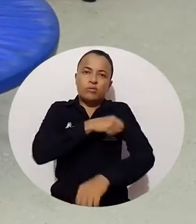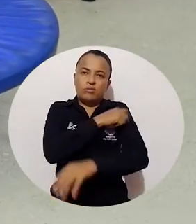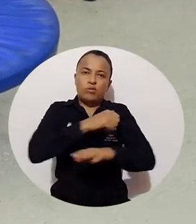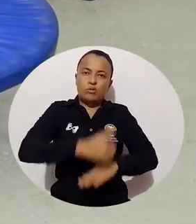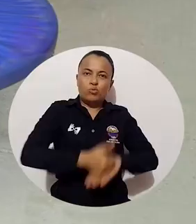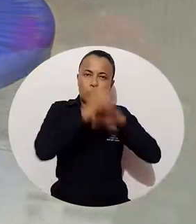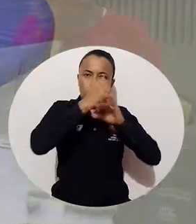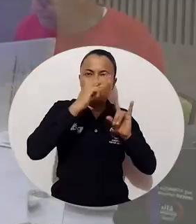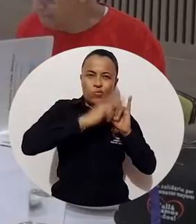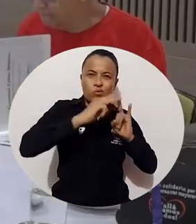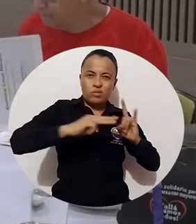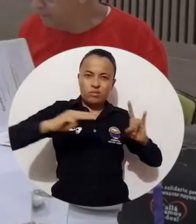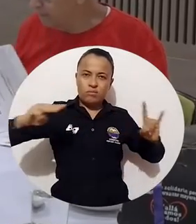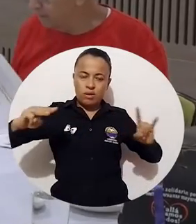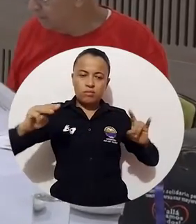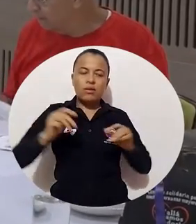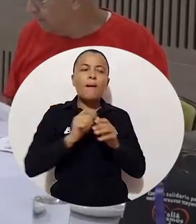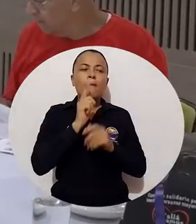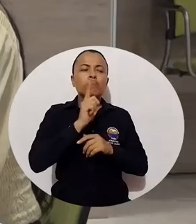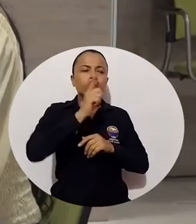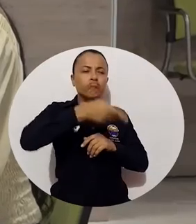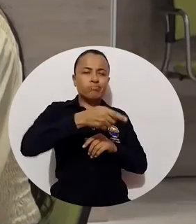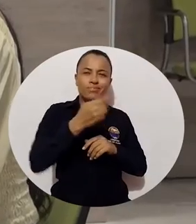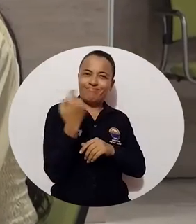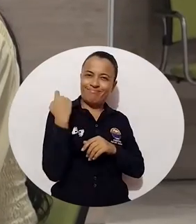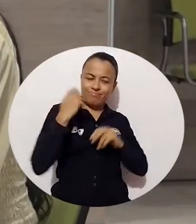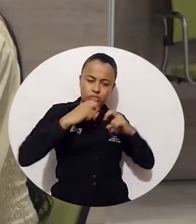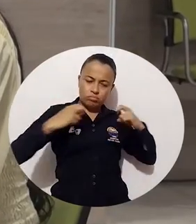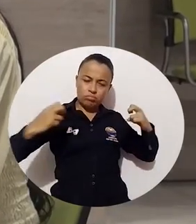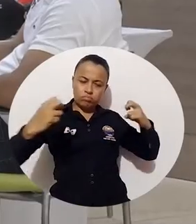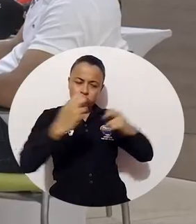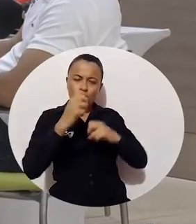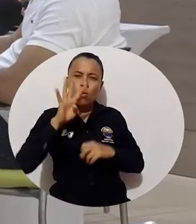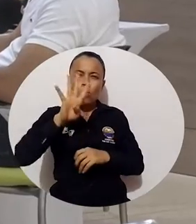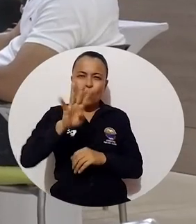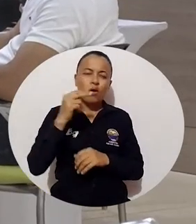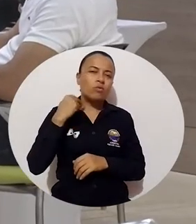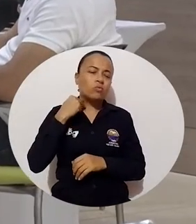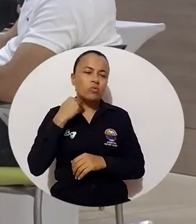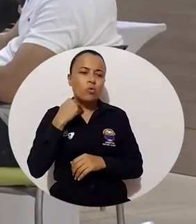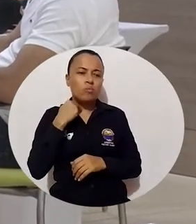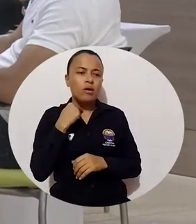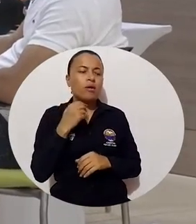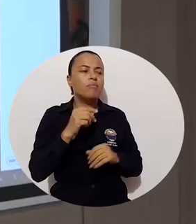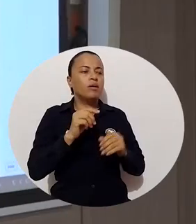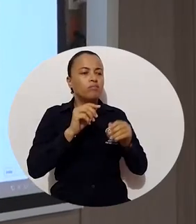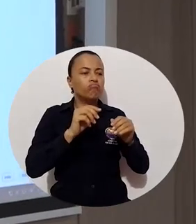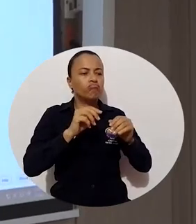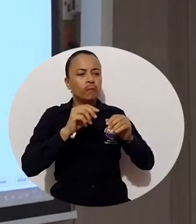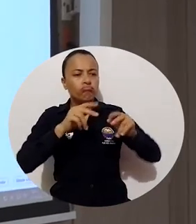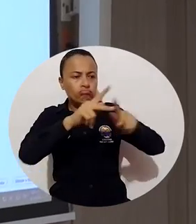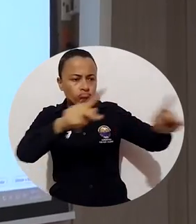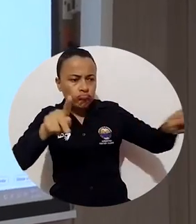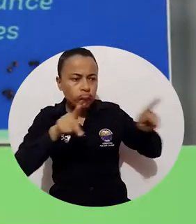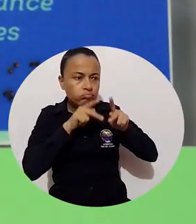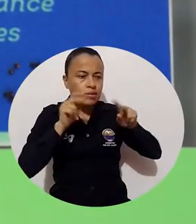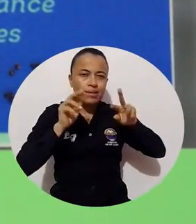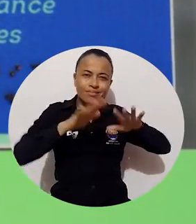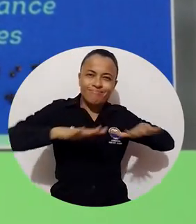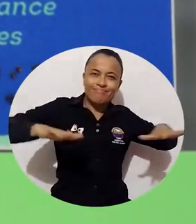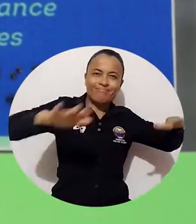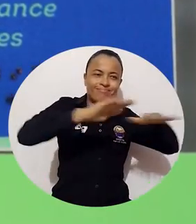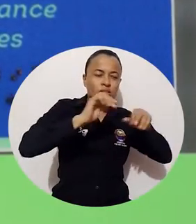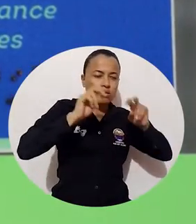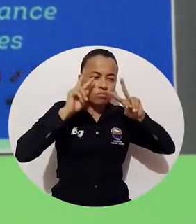El Consejo Superior de la Universidad del Magdalena aprobó en sesión ordinaria el pasado 4 de noviembre la creación del Centro de Investigación